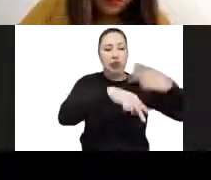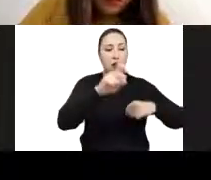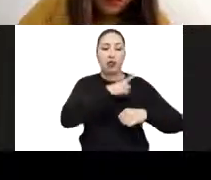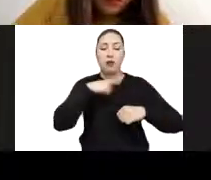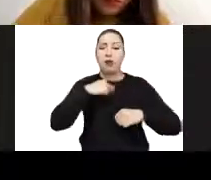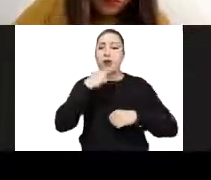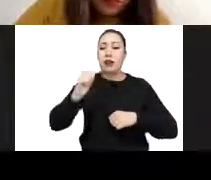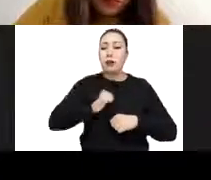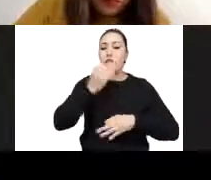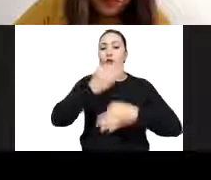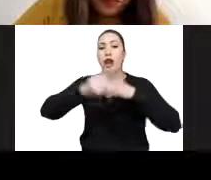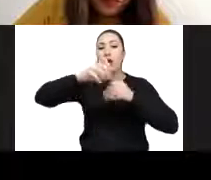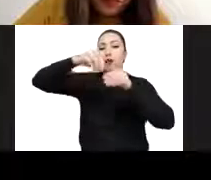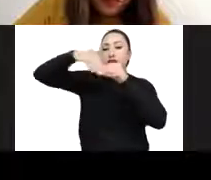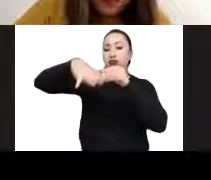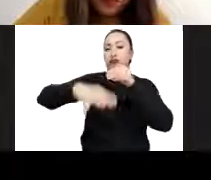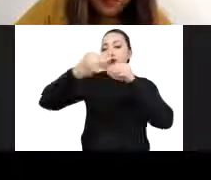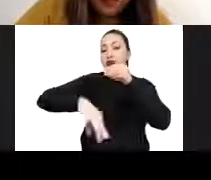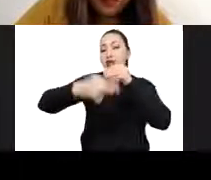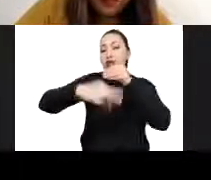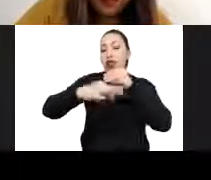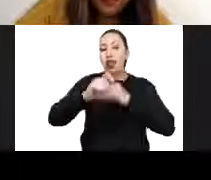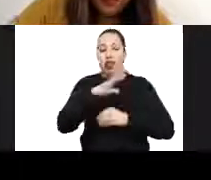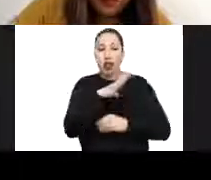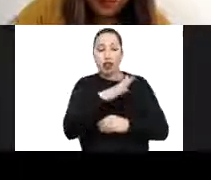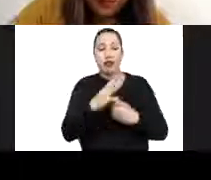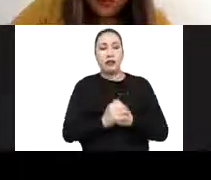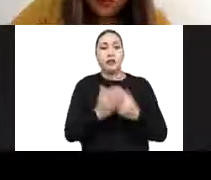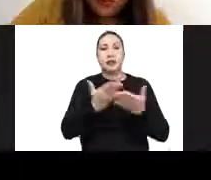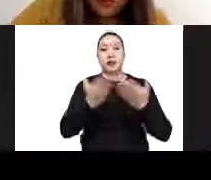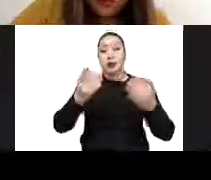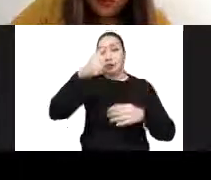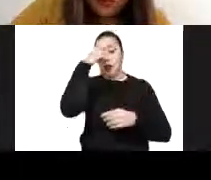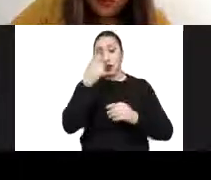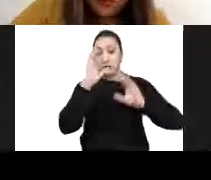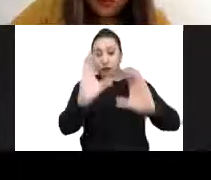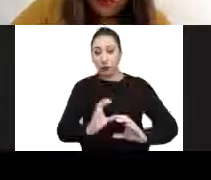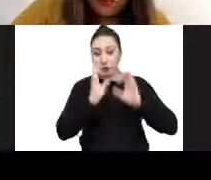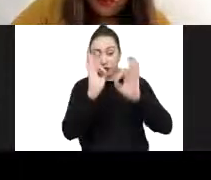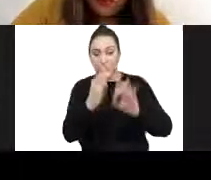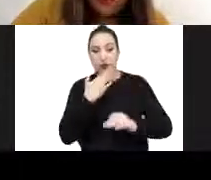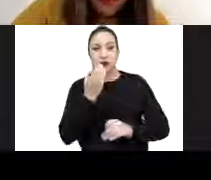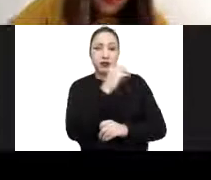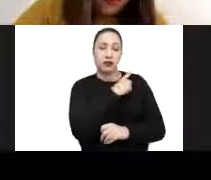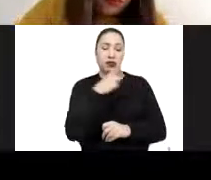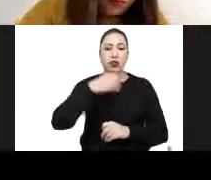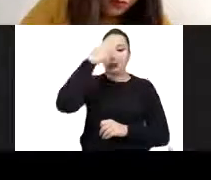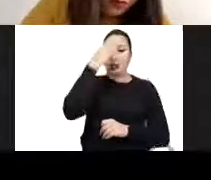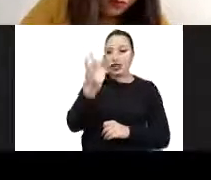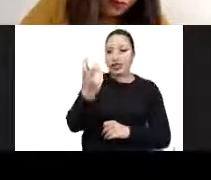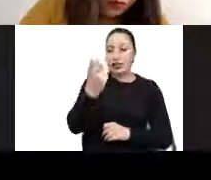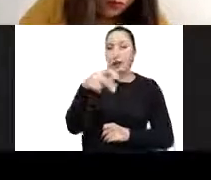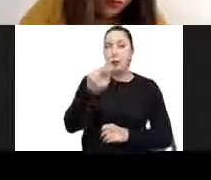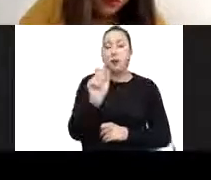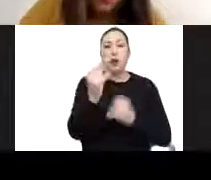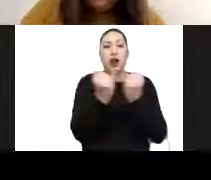escurrimientos. Y pues evidentemente para una correcta gestión del agua es necesario este conocimiento, pero a nivel incluso de